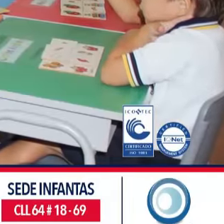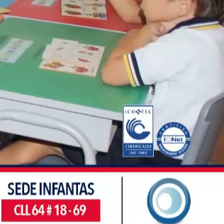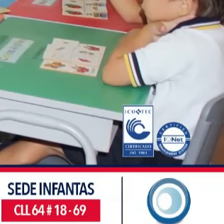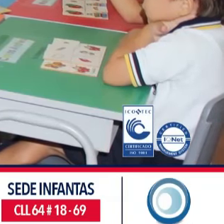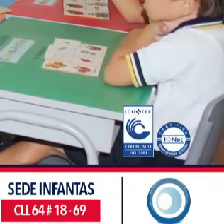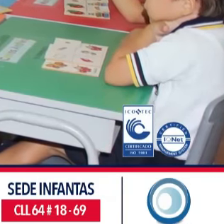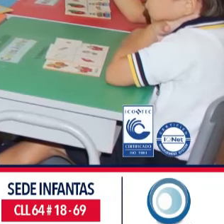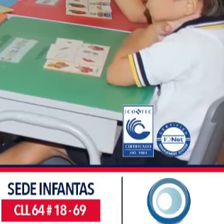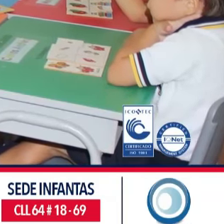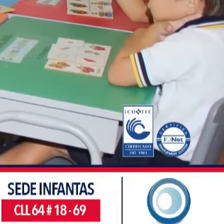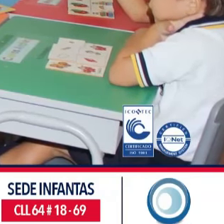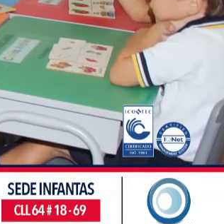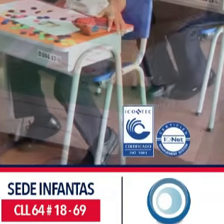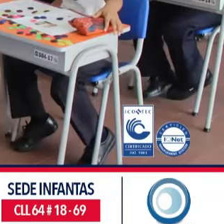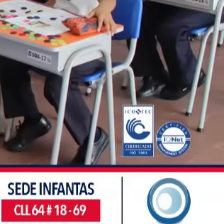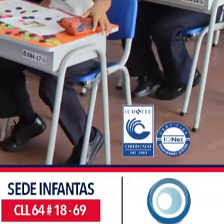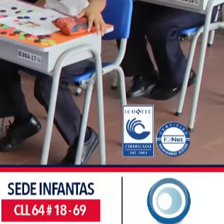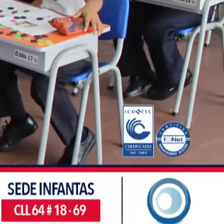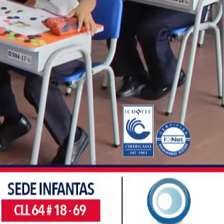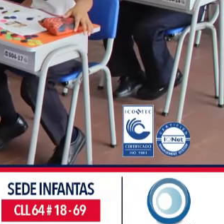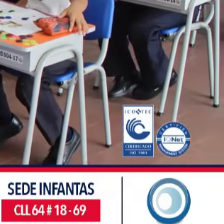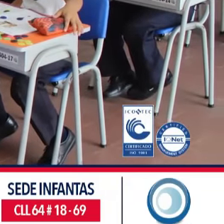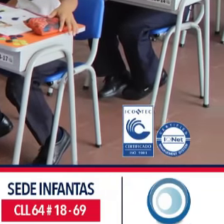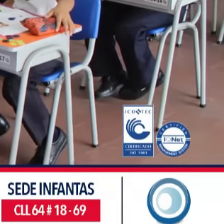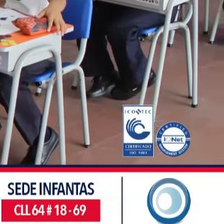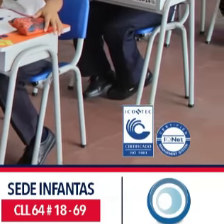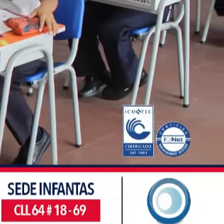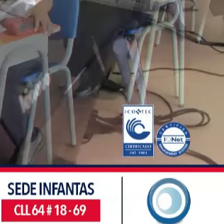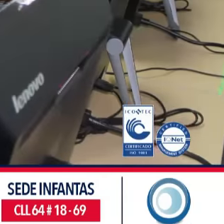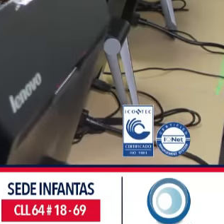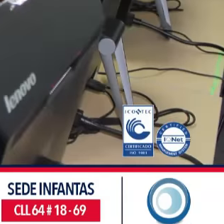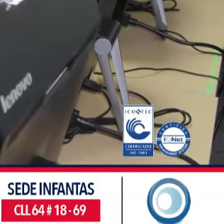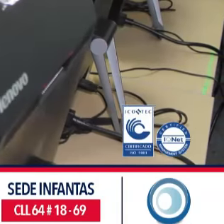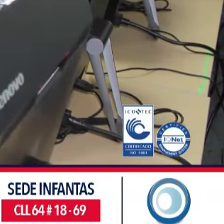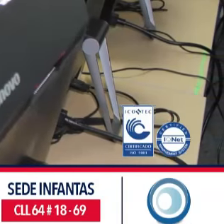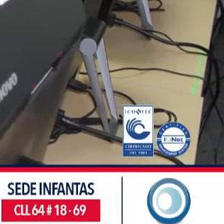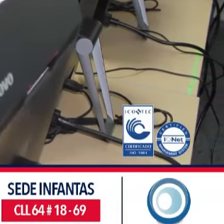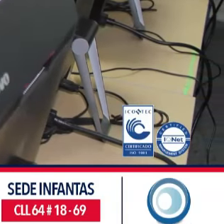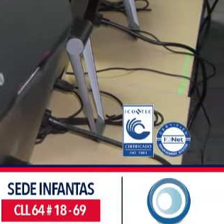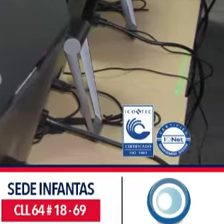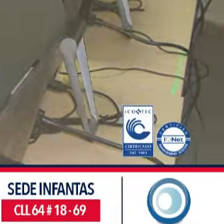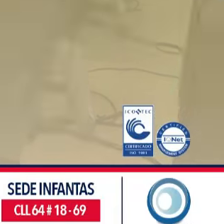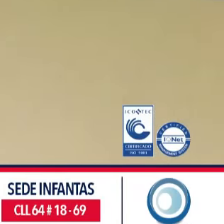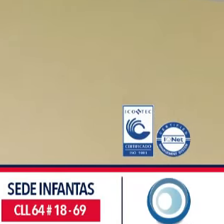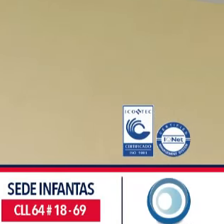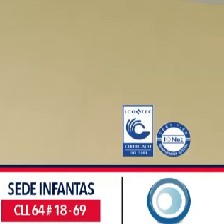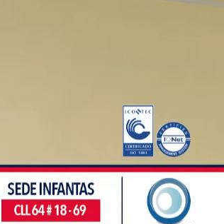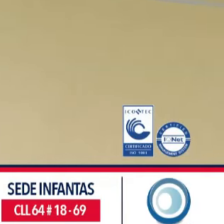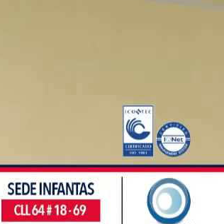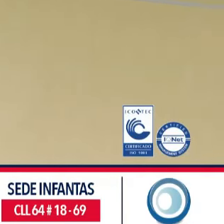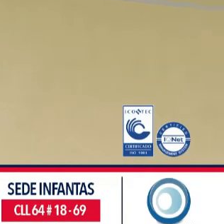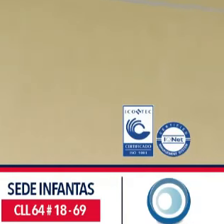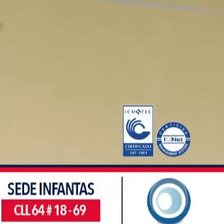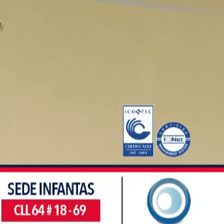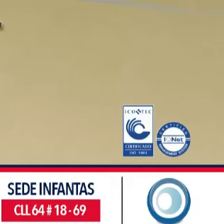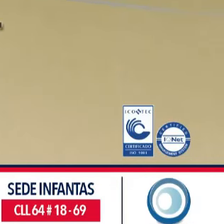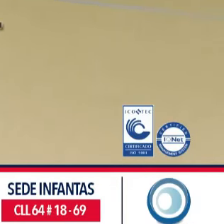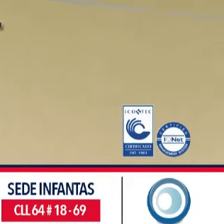Infantas. Inscripciones abiertas para preescolar, primaria y secundaria. Estamos comprometidos con el desarrollo armónico del